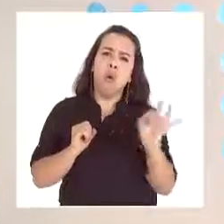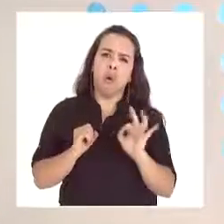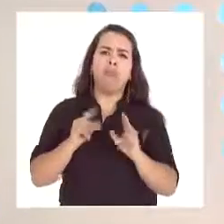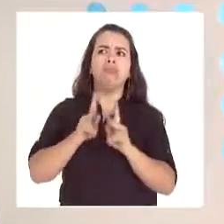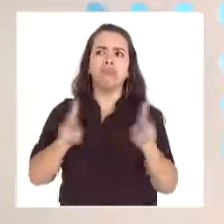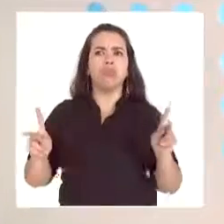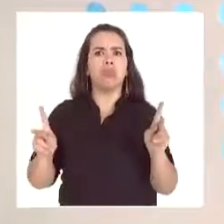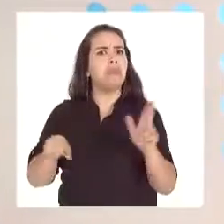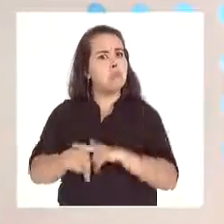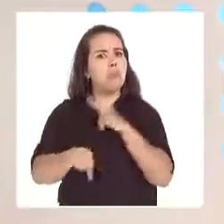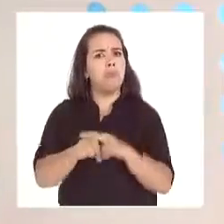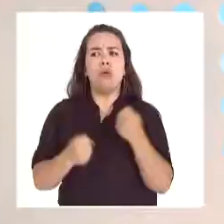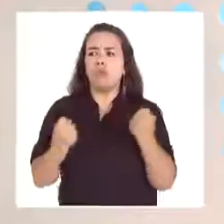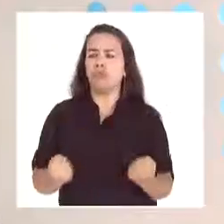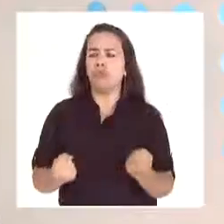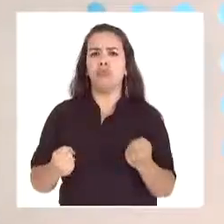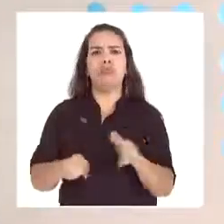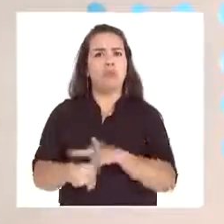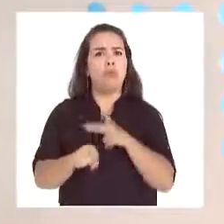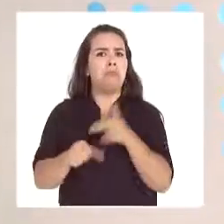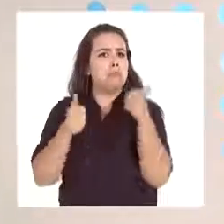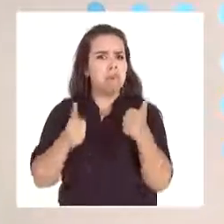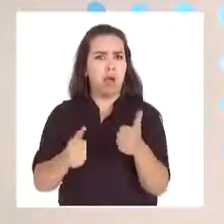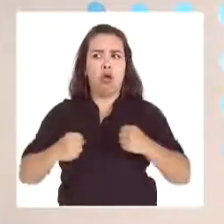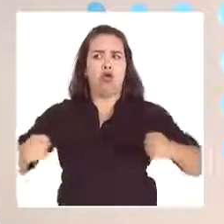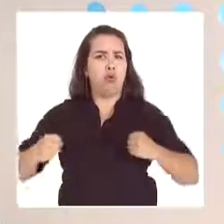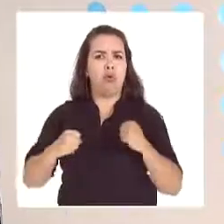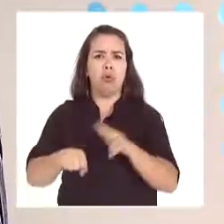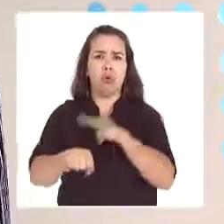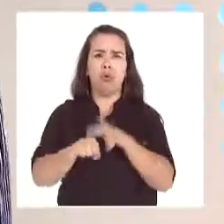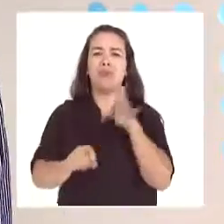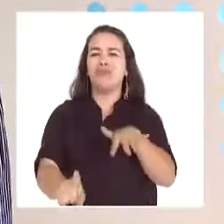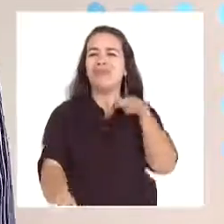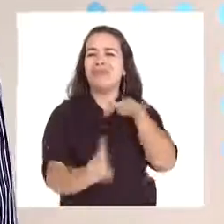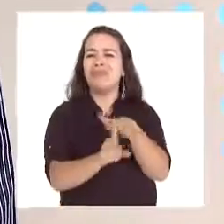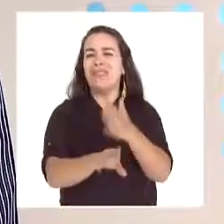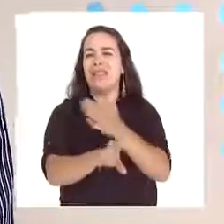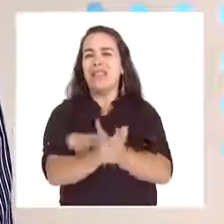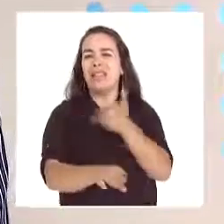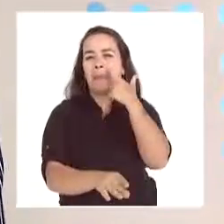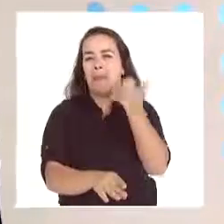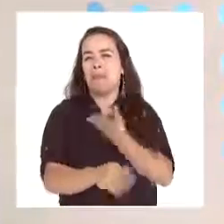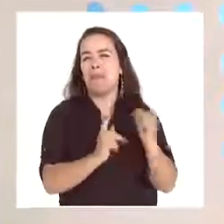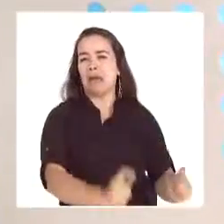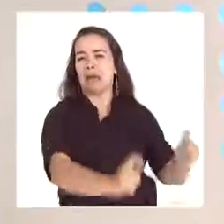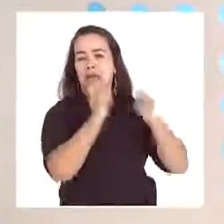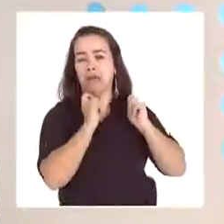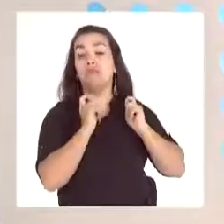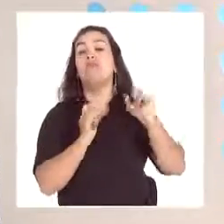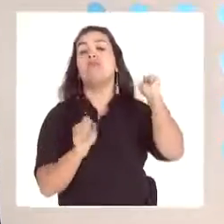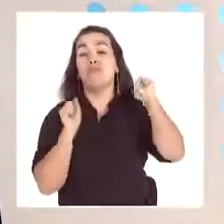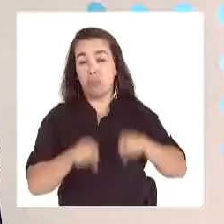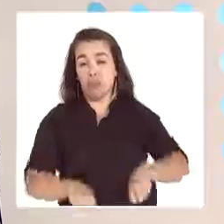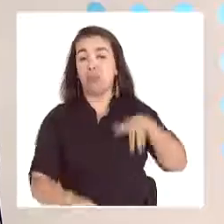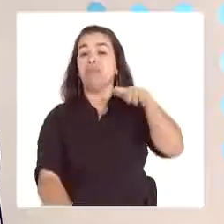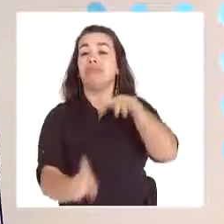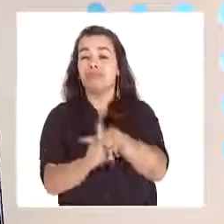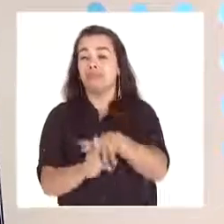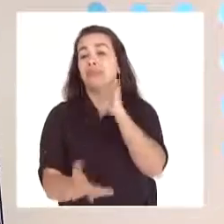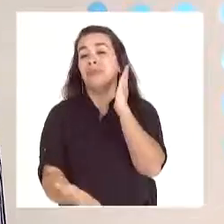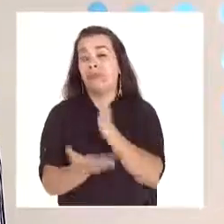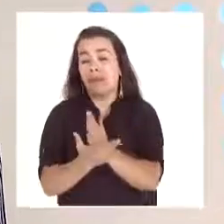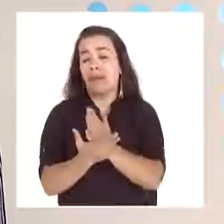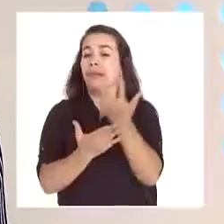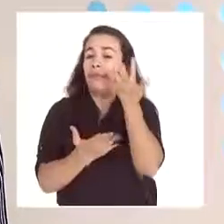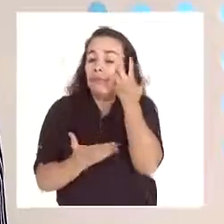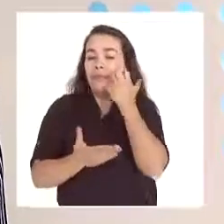normal que tengan factores de riesgo asociados al desarrollo de la enfermedad, por supuesto también pueden desarrollarla. Por